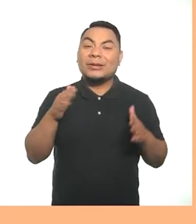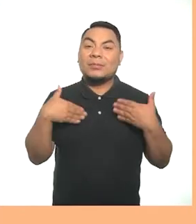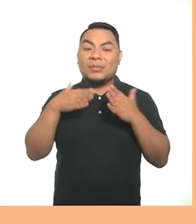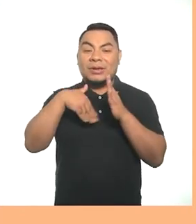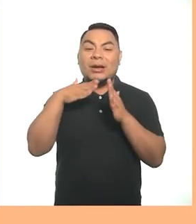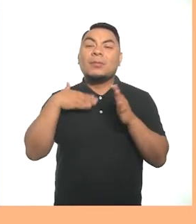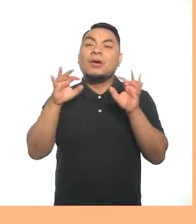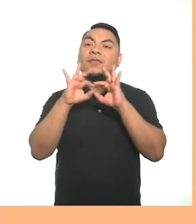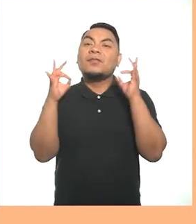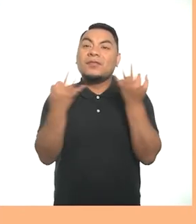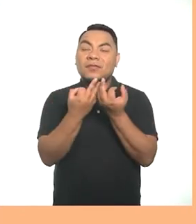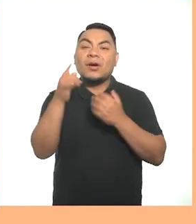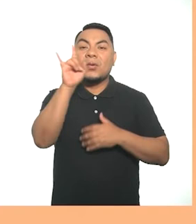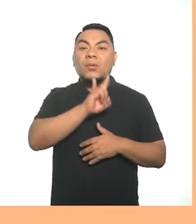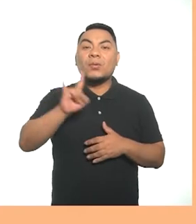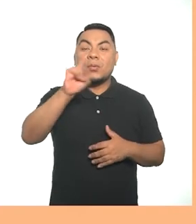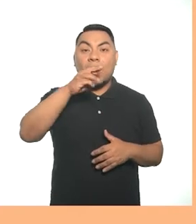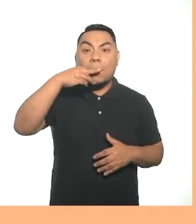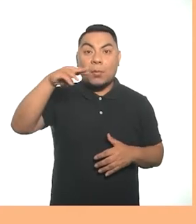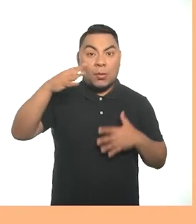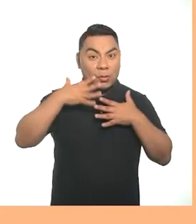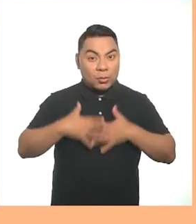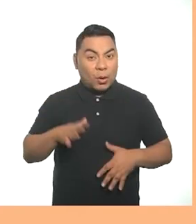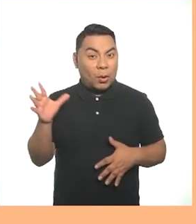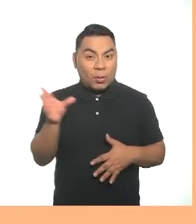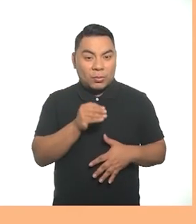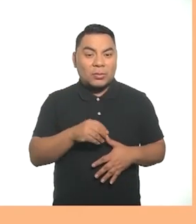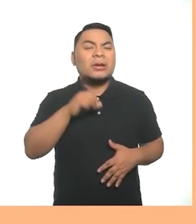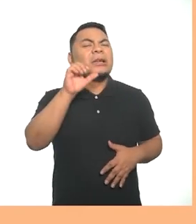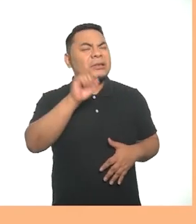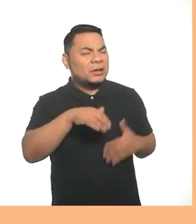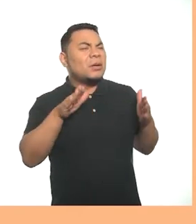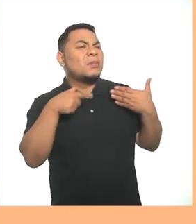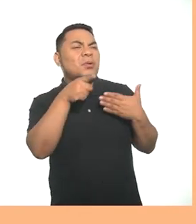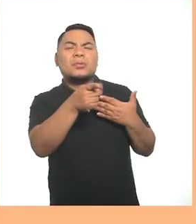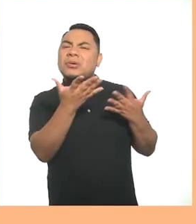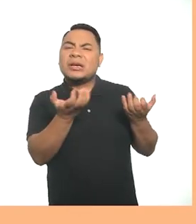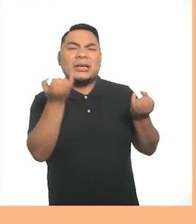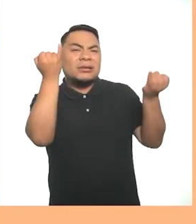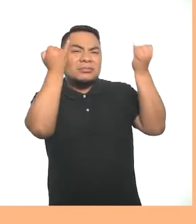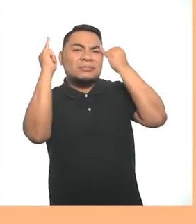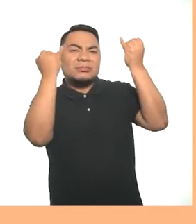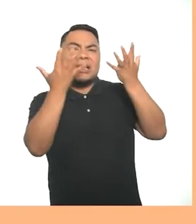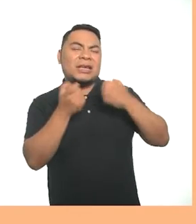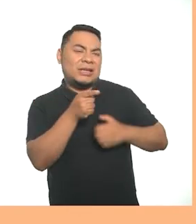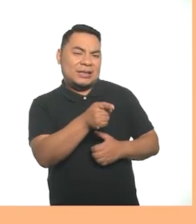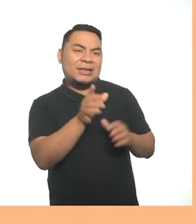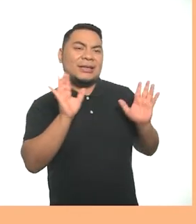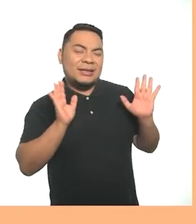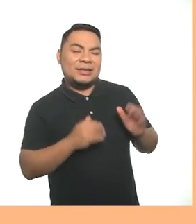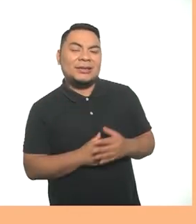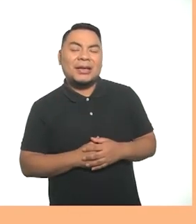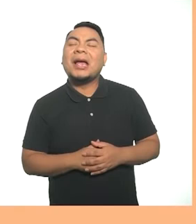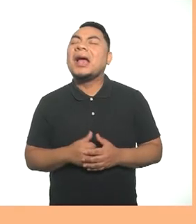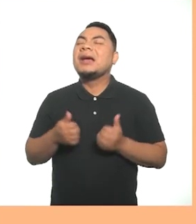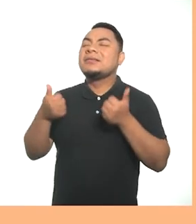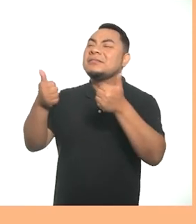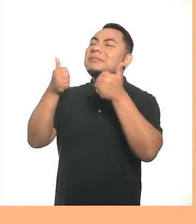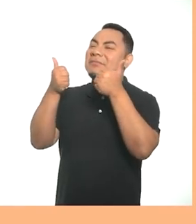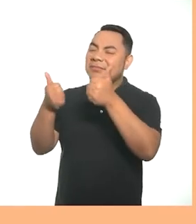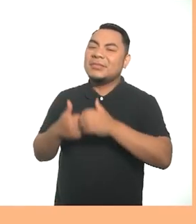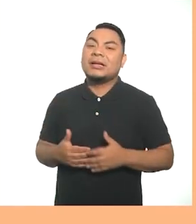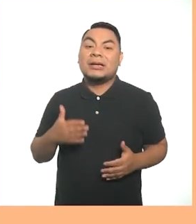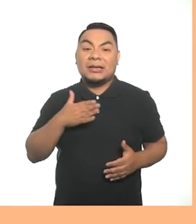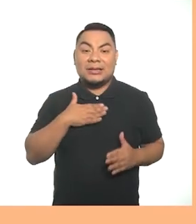pintar a toda mi familia usando ropa morada? Pueden hacer lo que ustedes quieran.